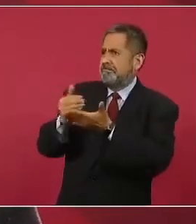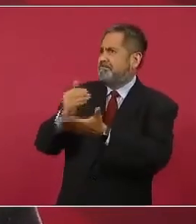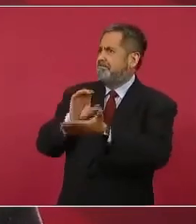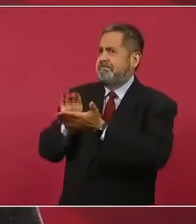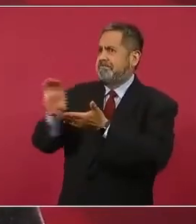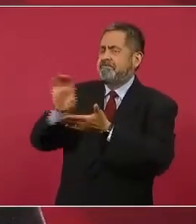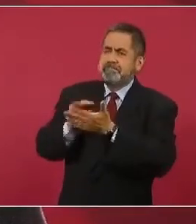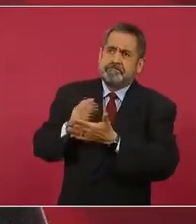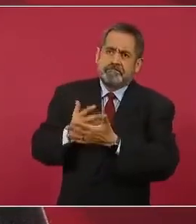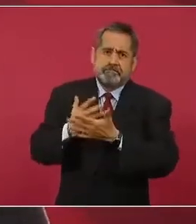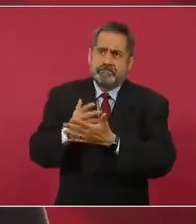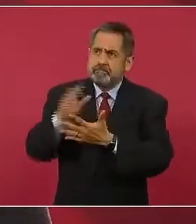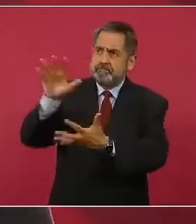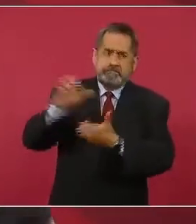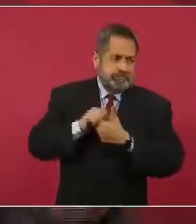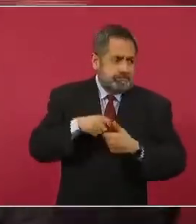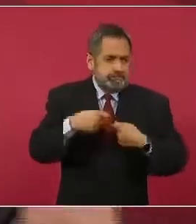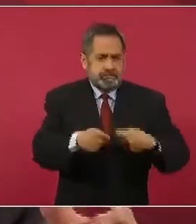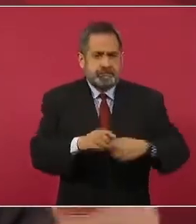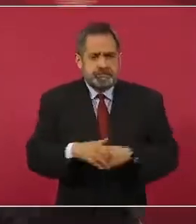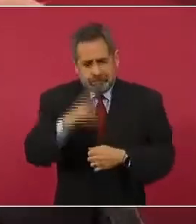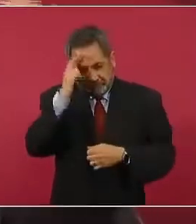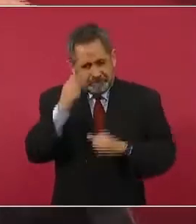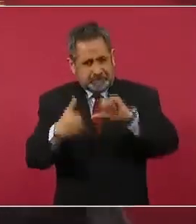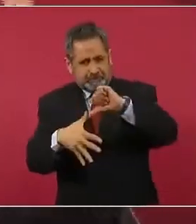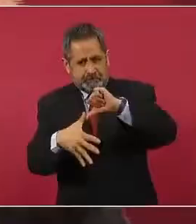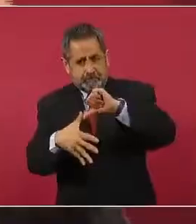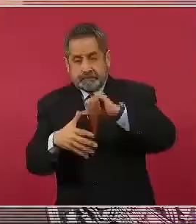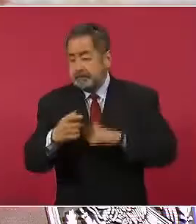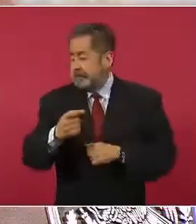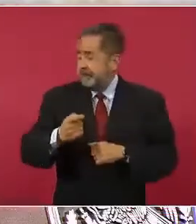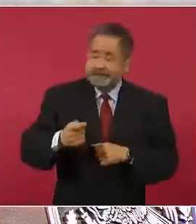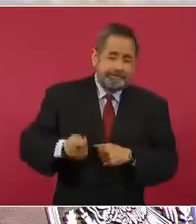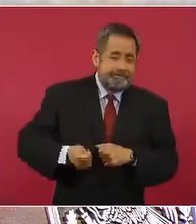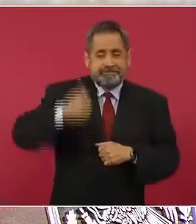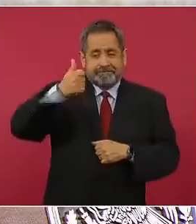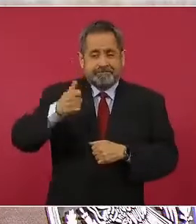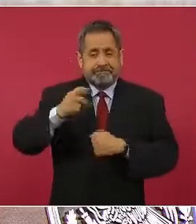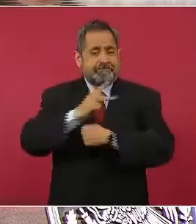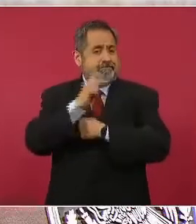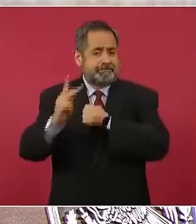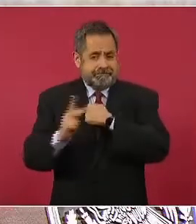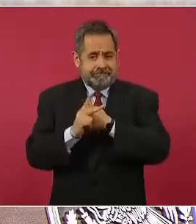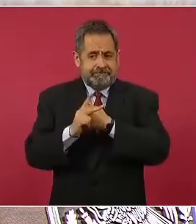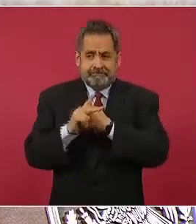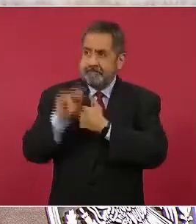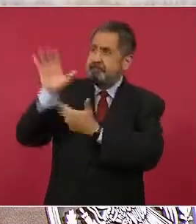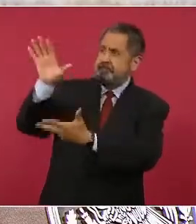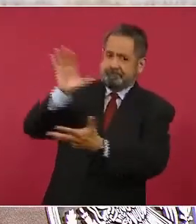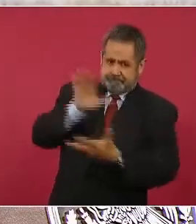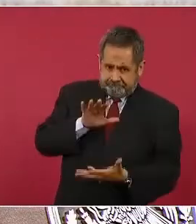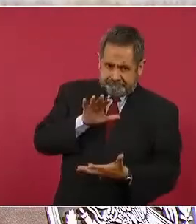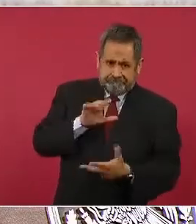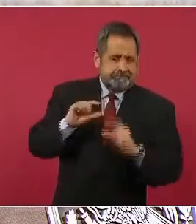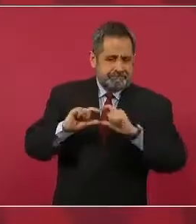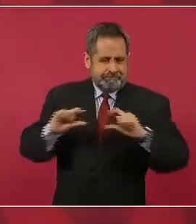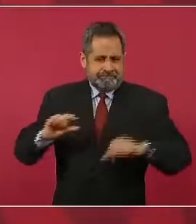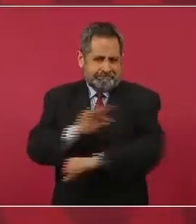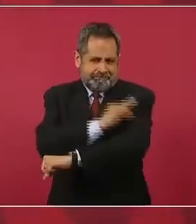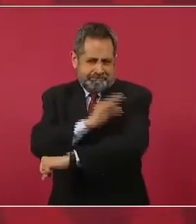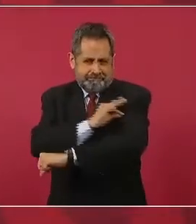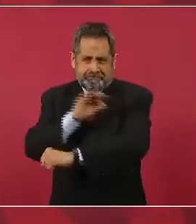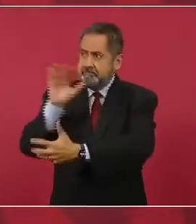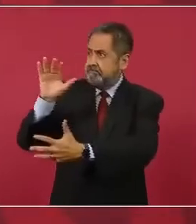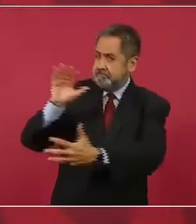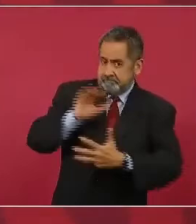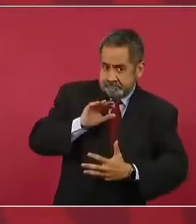Vacunar y conseguir las vacunas y hablar con los gobiernos de todo el mundo